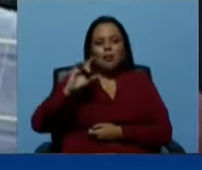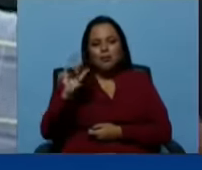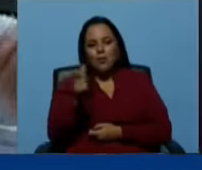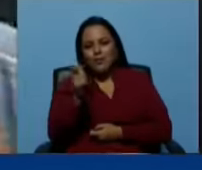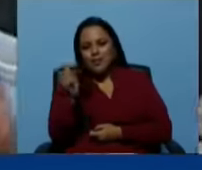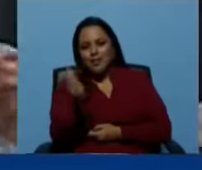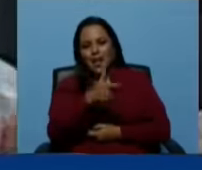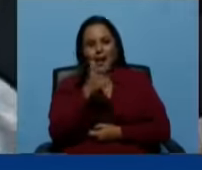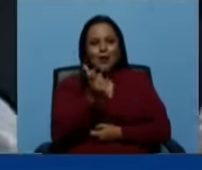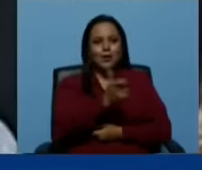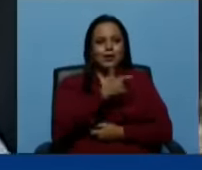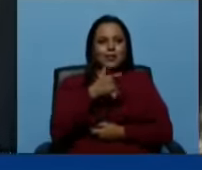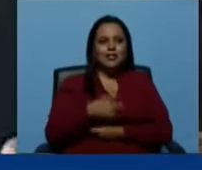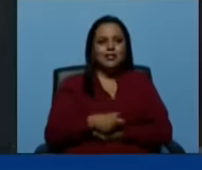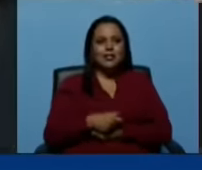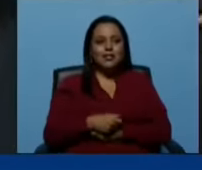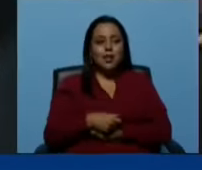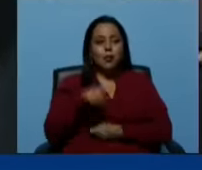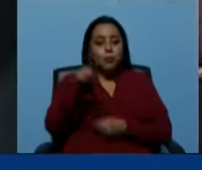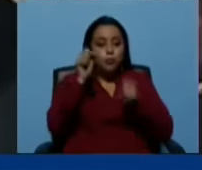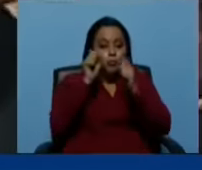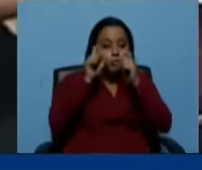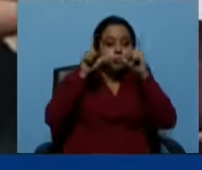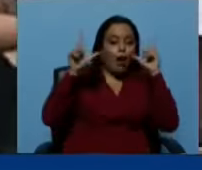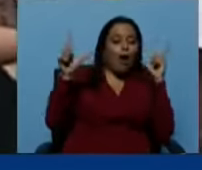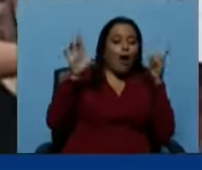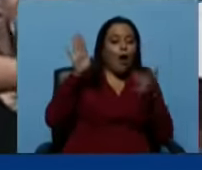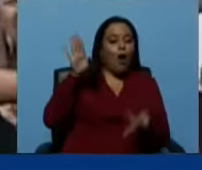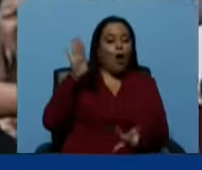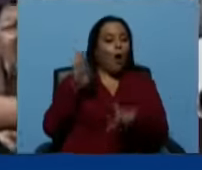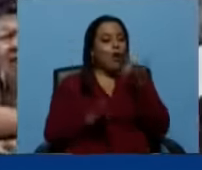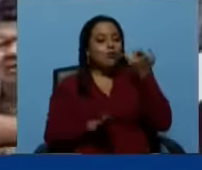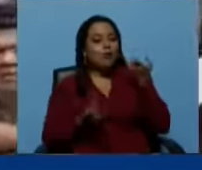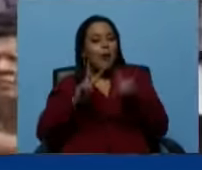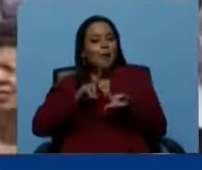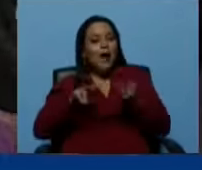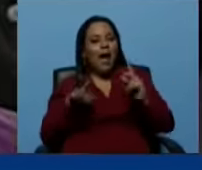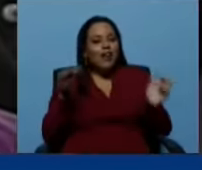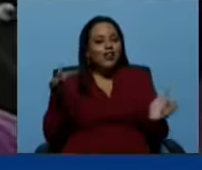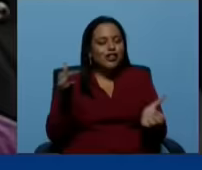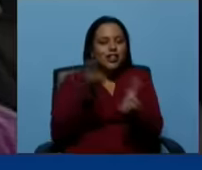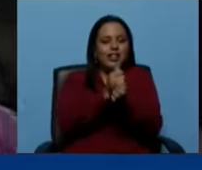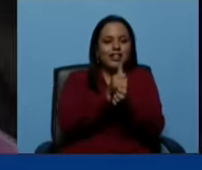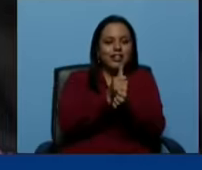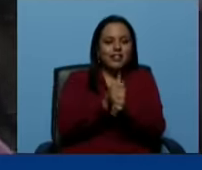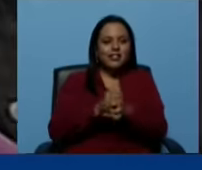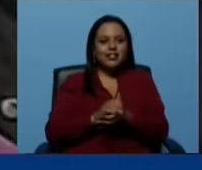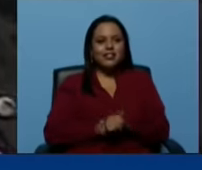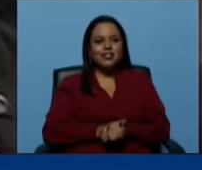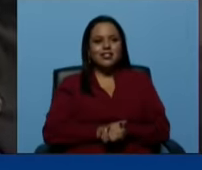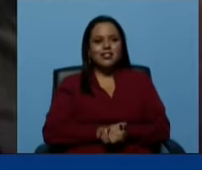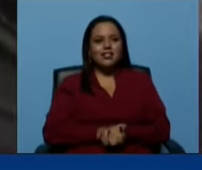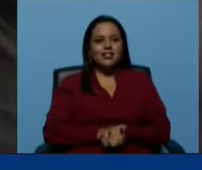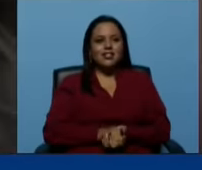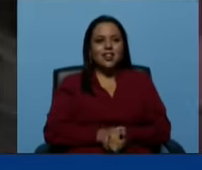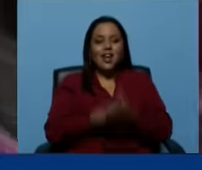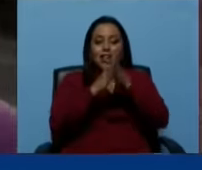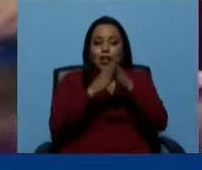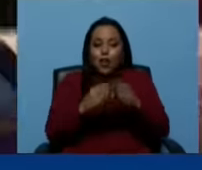búscalo y verás que al fin la paz encontrarás y